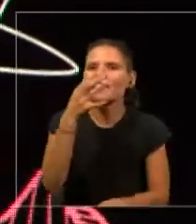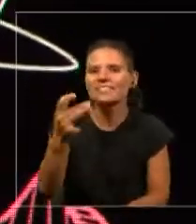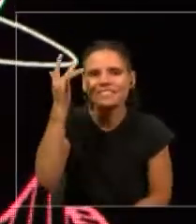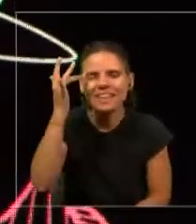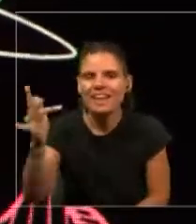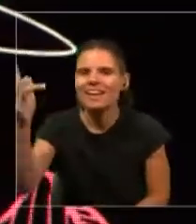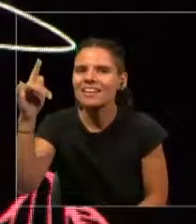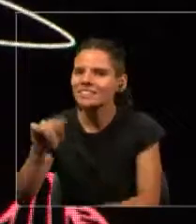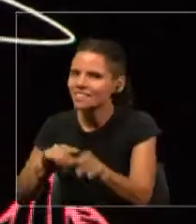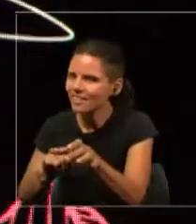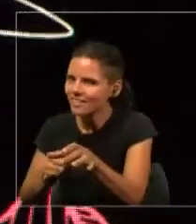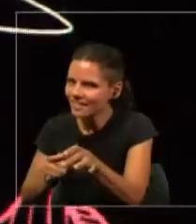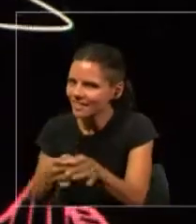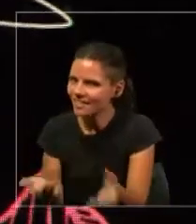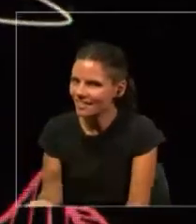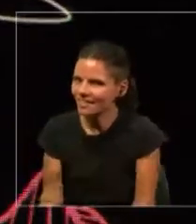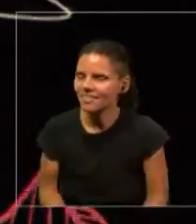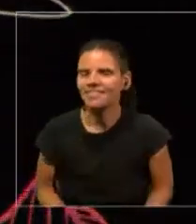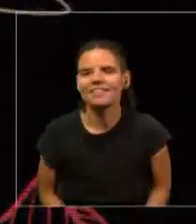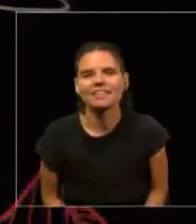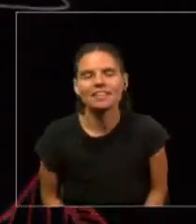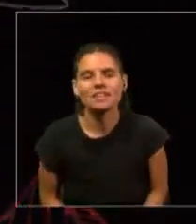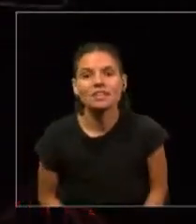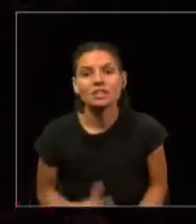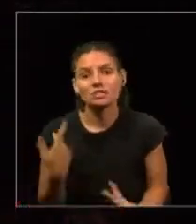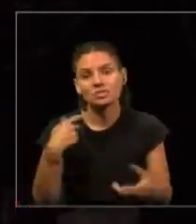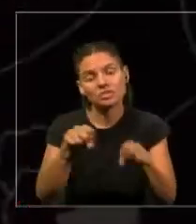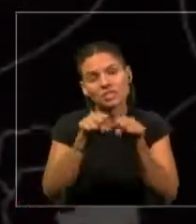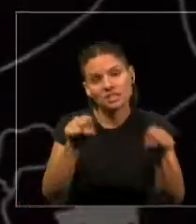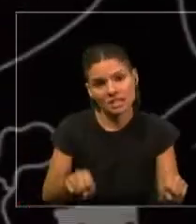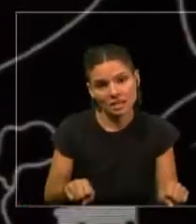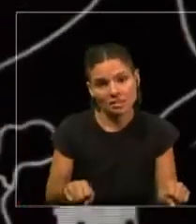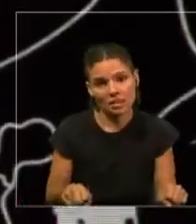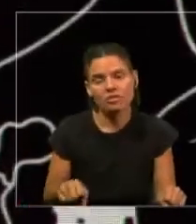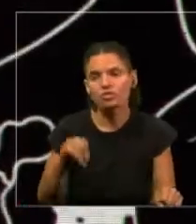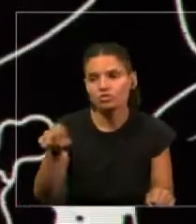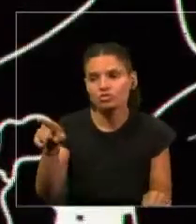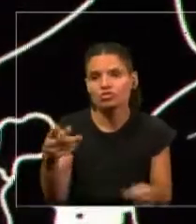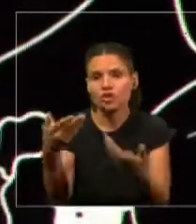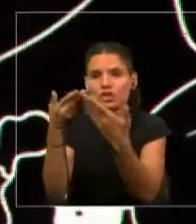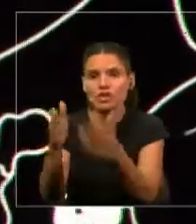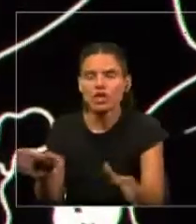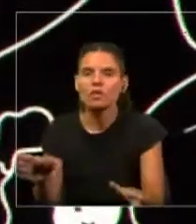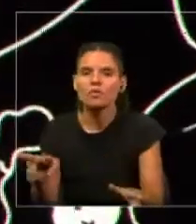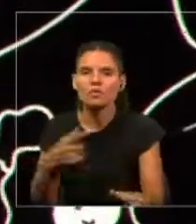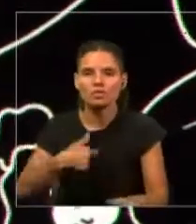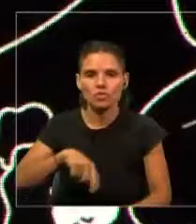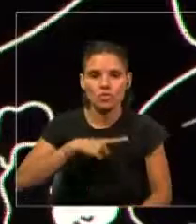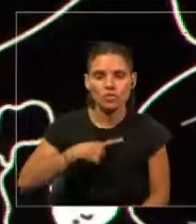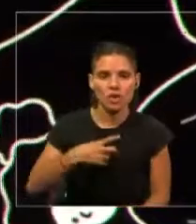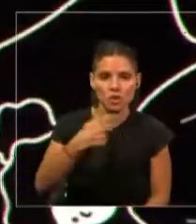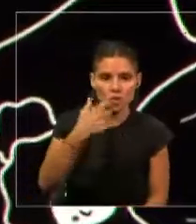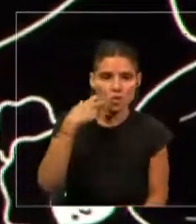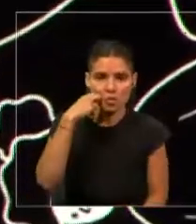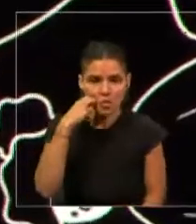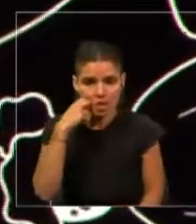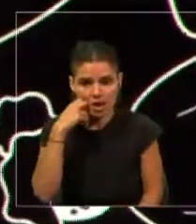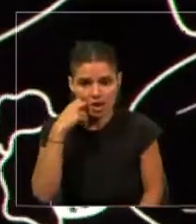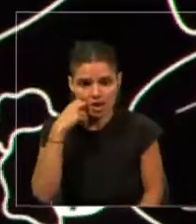sea, los sistemas están habilitados a ser sustituidos, nuestras inteligencias humanas y colectivas.